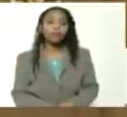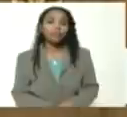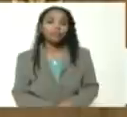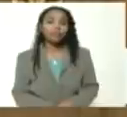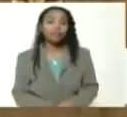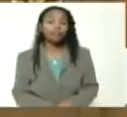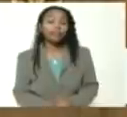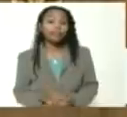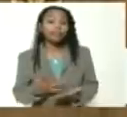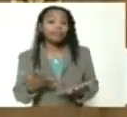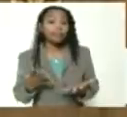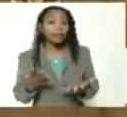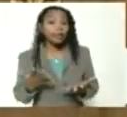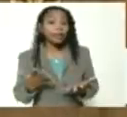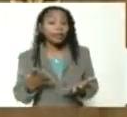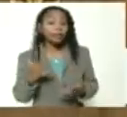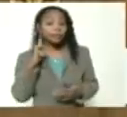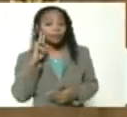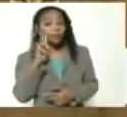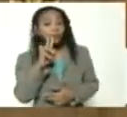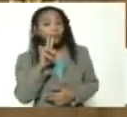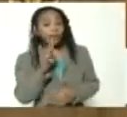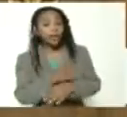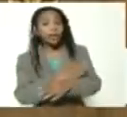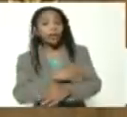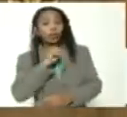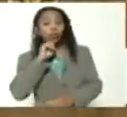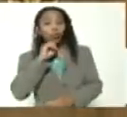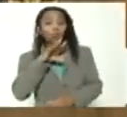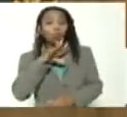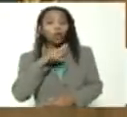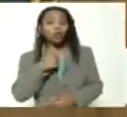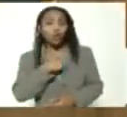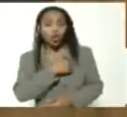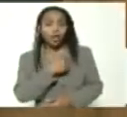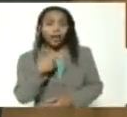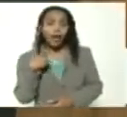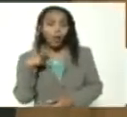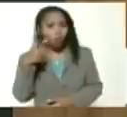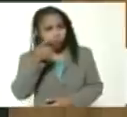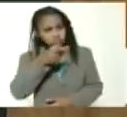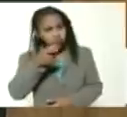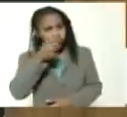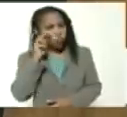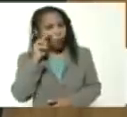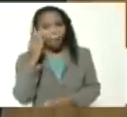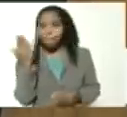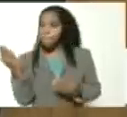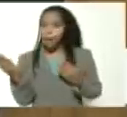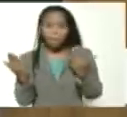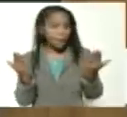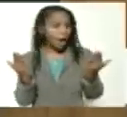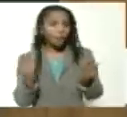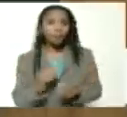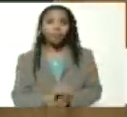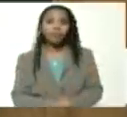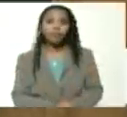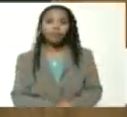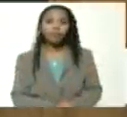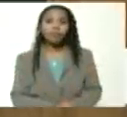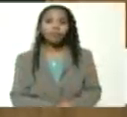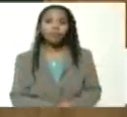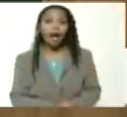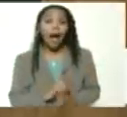Y se sentó un gran precedente. Yo quisiera que buscásemos la comparación en